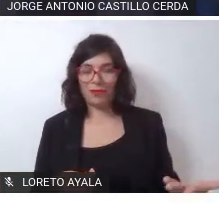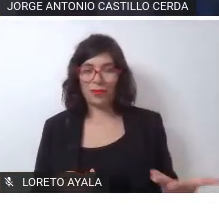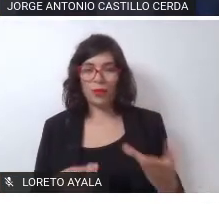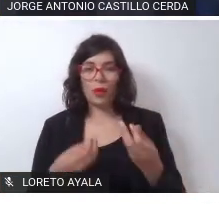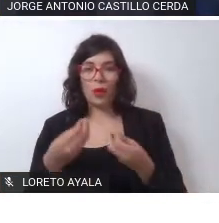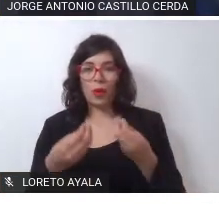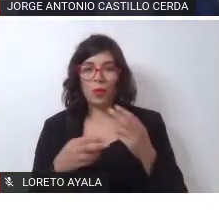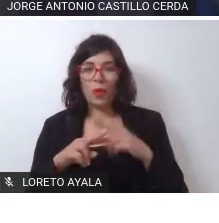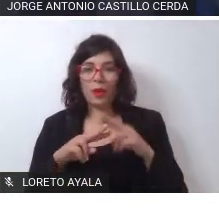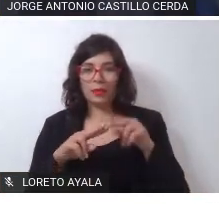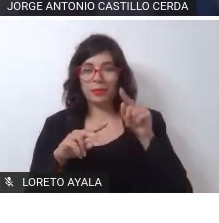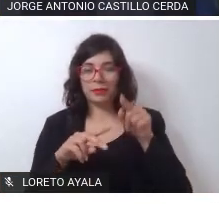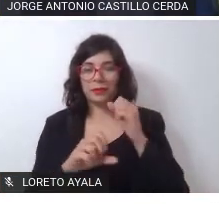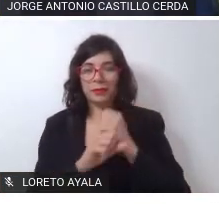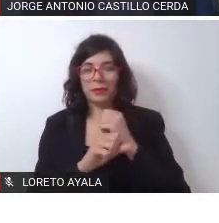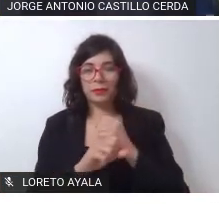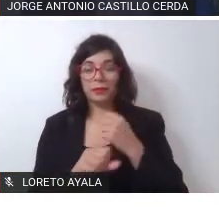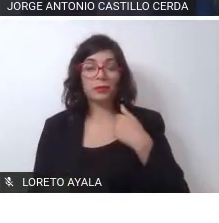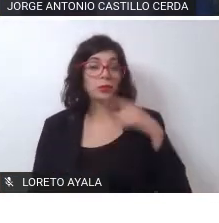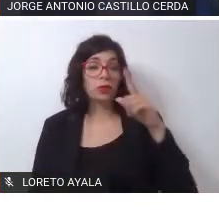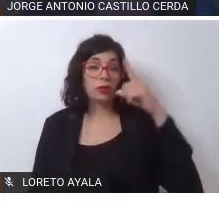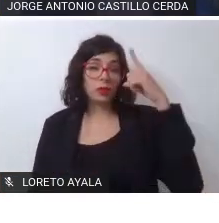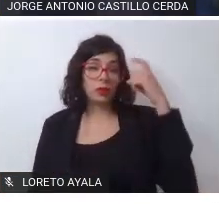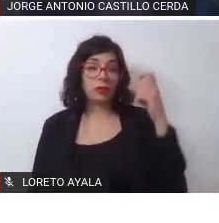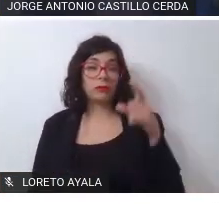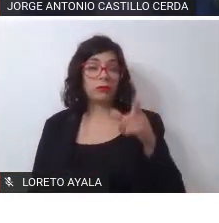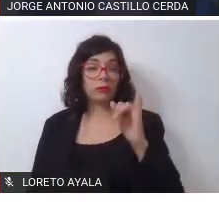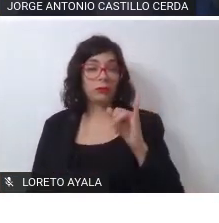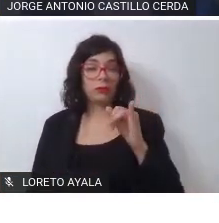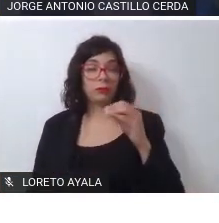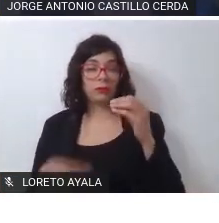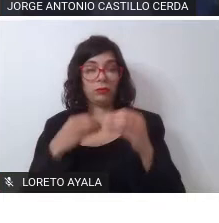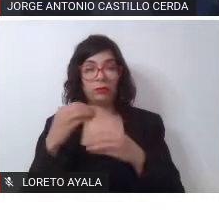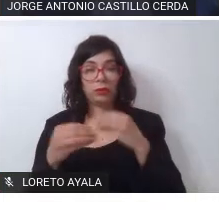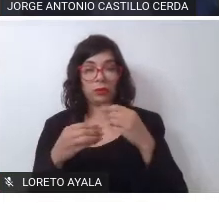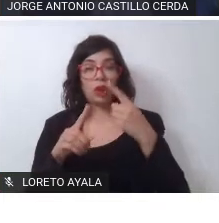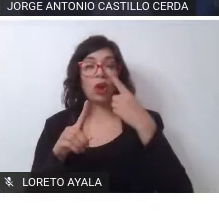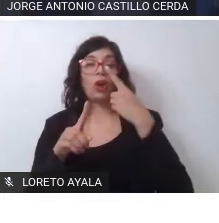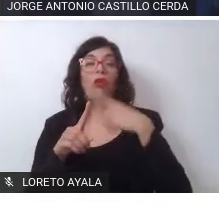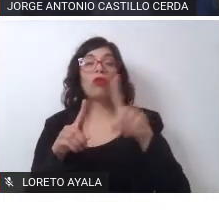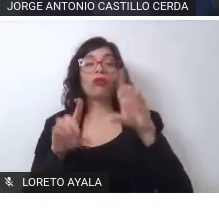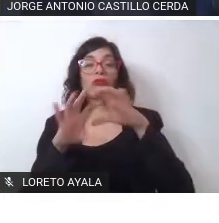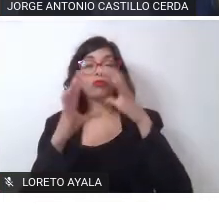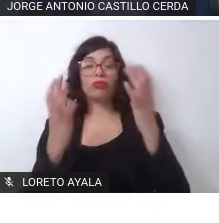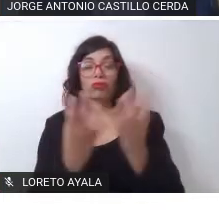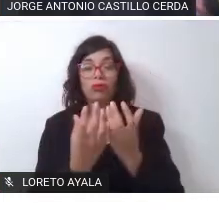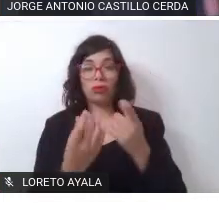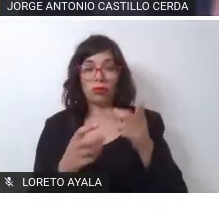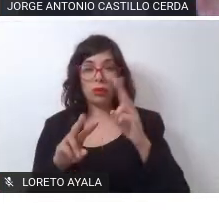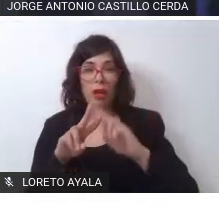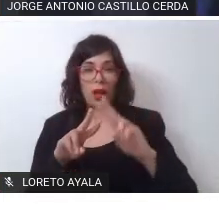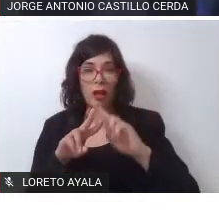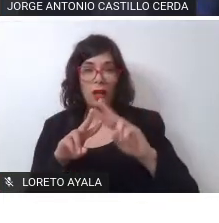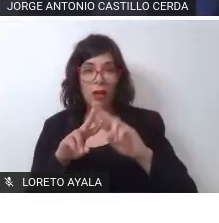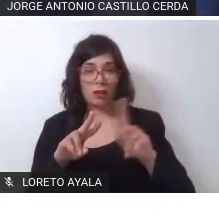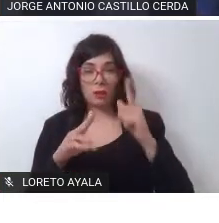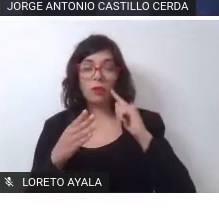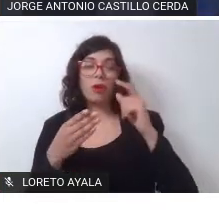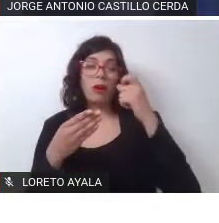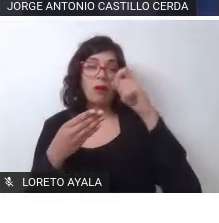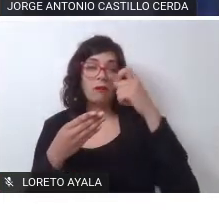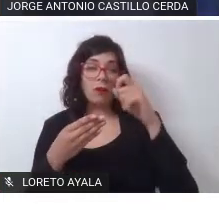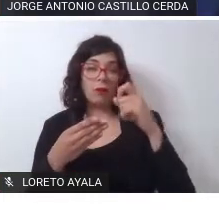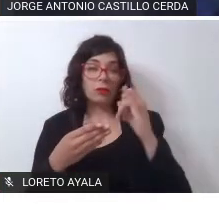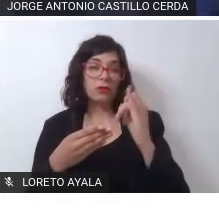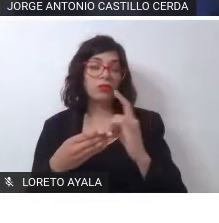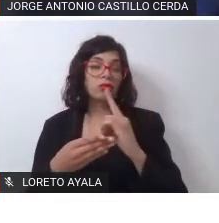propiedad. No creo que exista más otro mundo que no haya hecho evaluación formativa que el mundo rural. Así